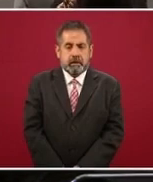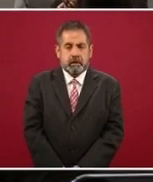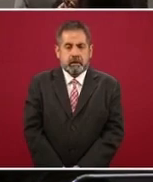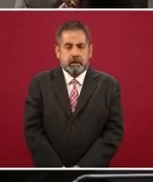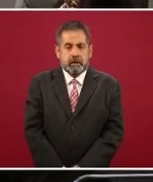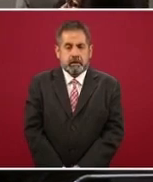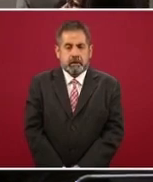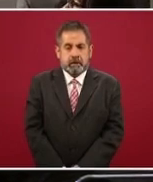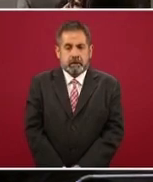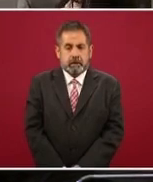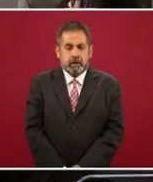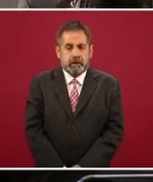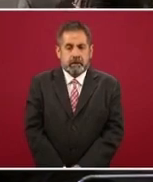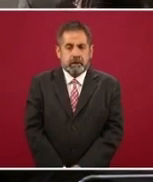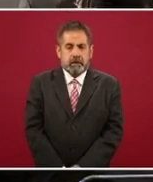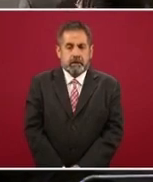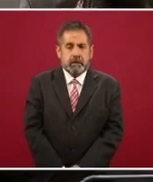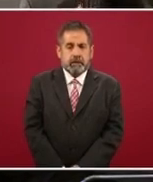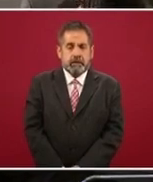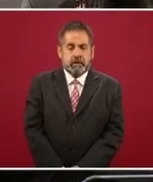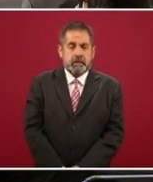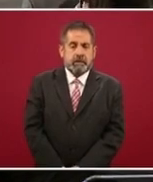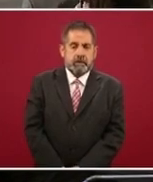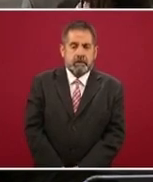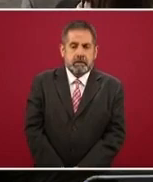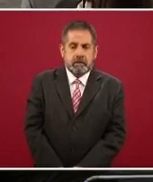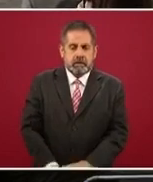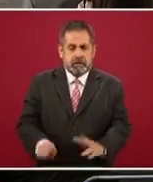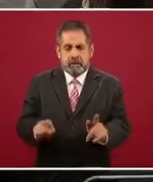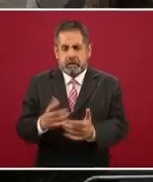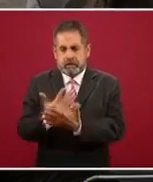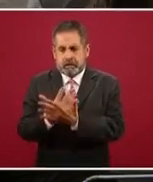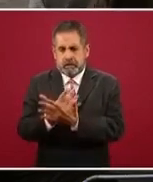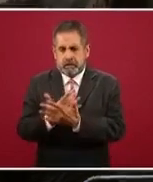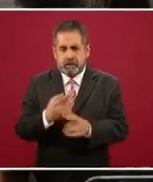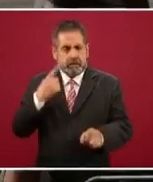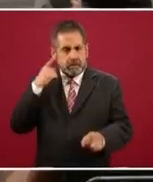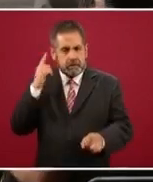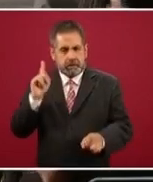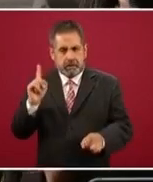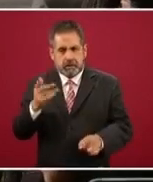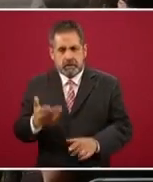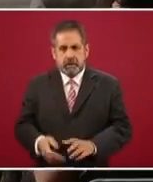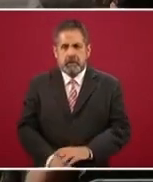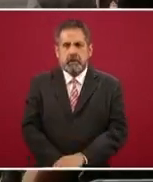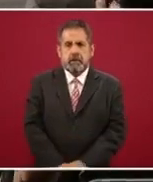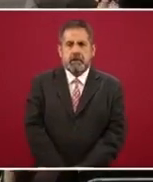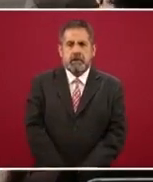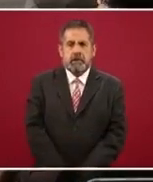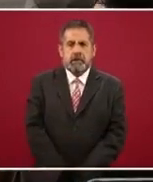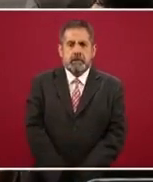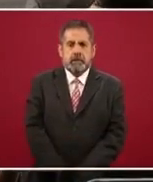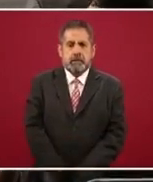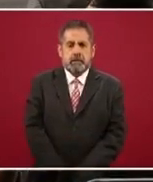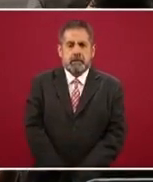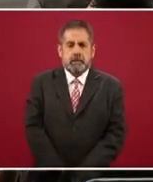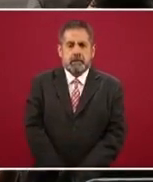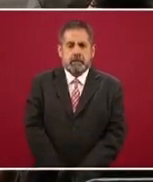Señor presidente, muy buenos días, compañeros, señores, funcionarios. Esperamos. Miguel, vamos a ver